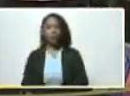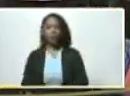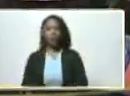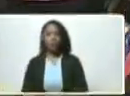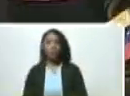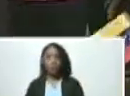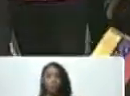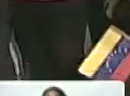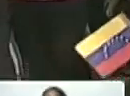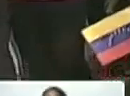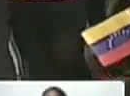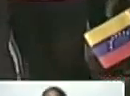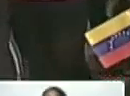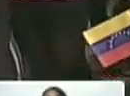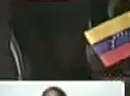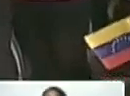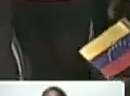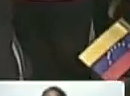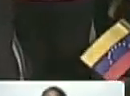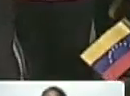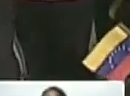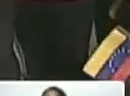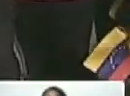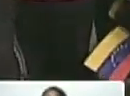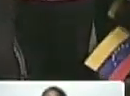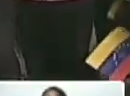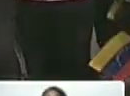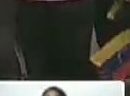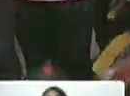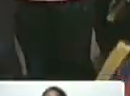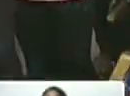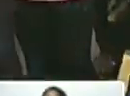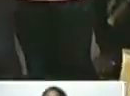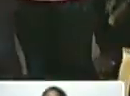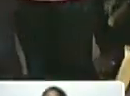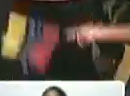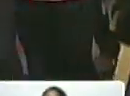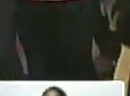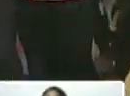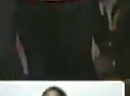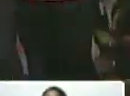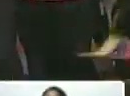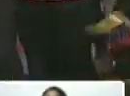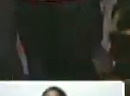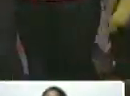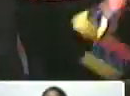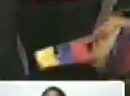estamos. Aquí estamos. Aquí estamos. Base de misión, Melvin, adelante.